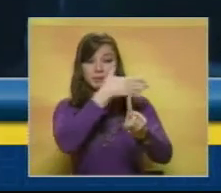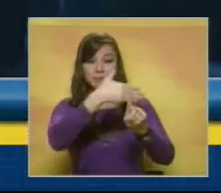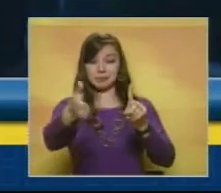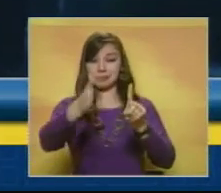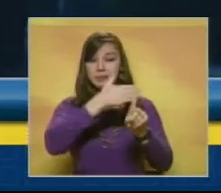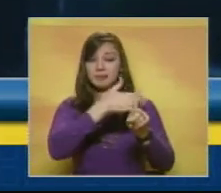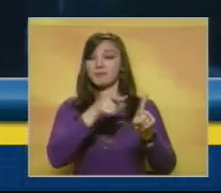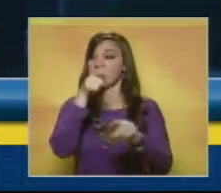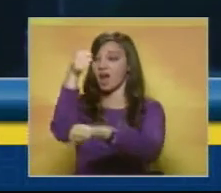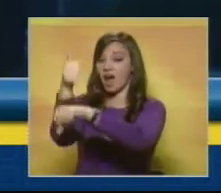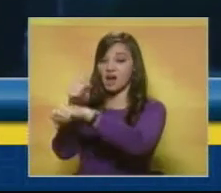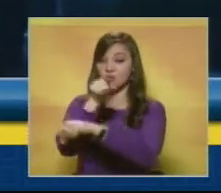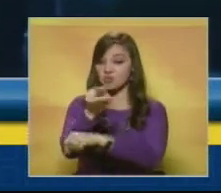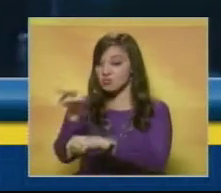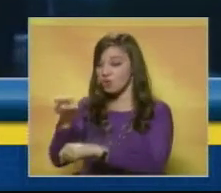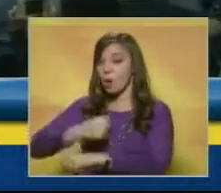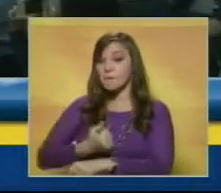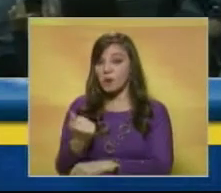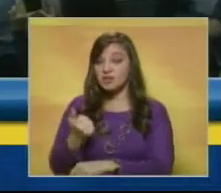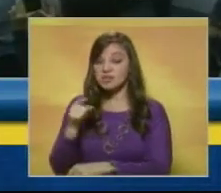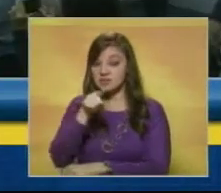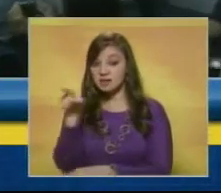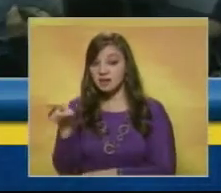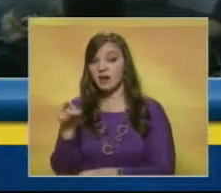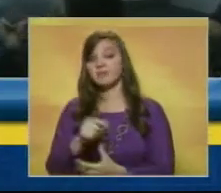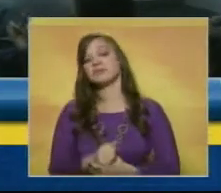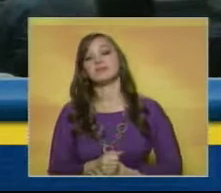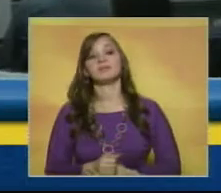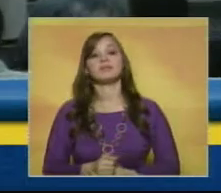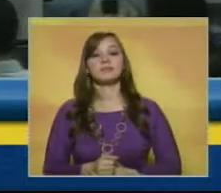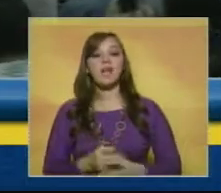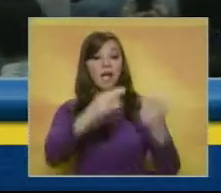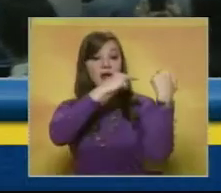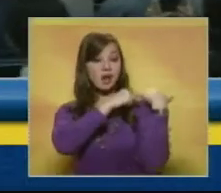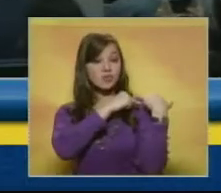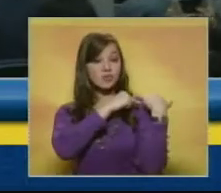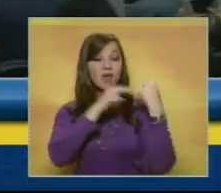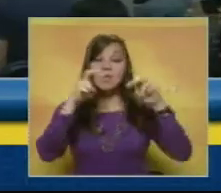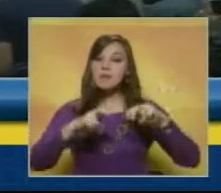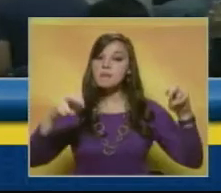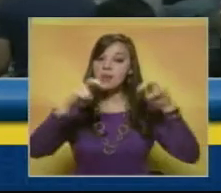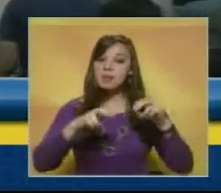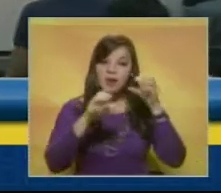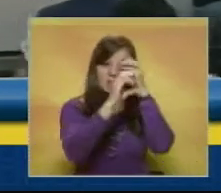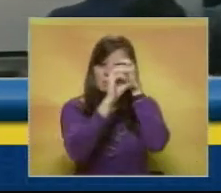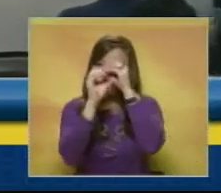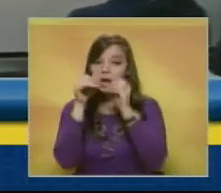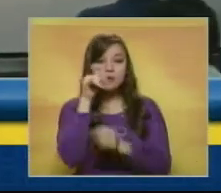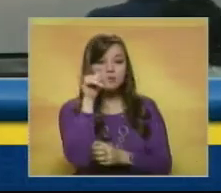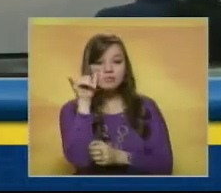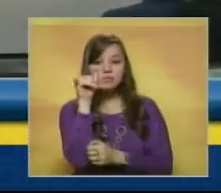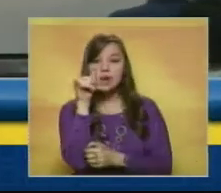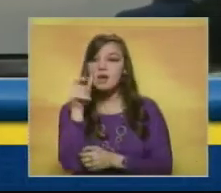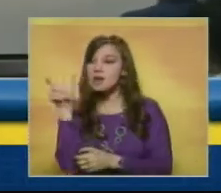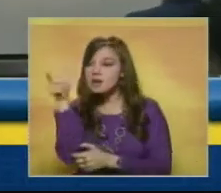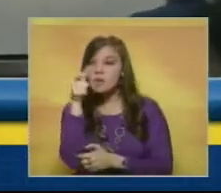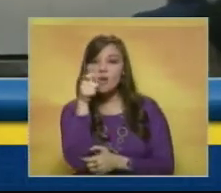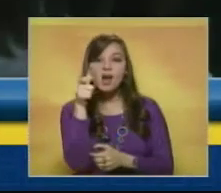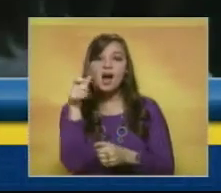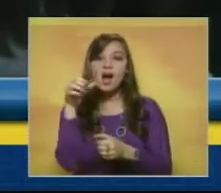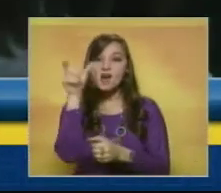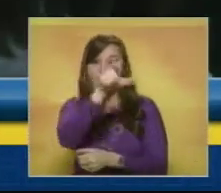la policía de abusos contra manifestantes democráticos. Las autoridades investigan el video y reubicaron a los